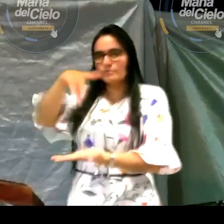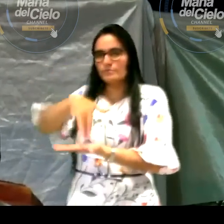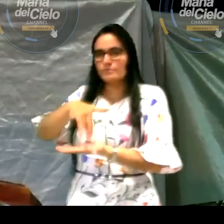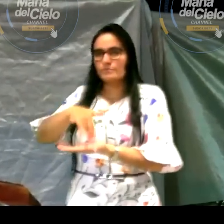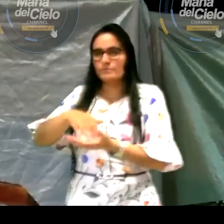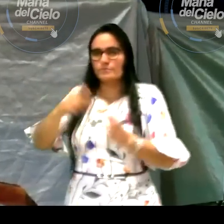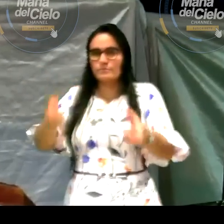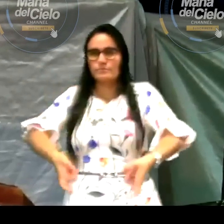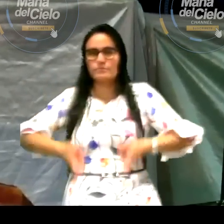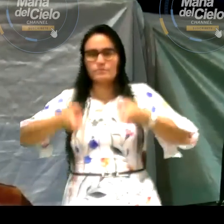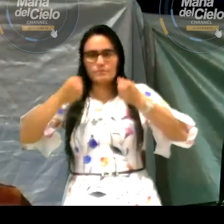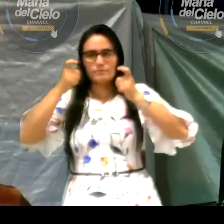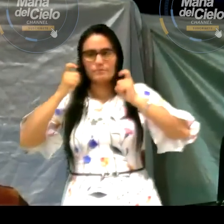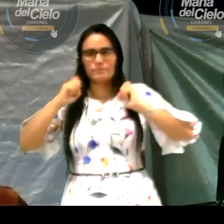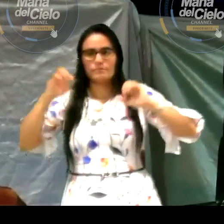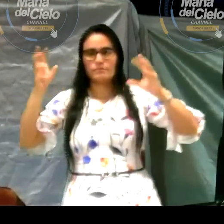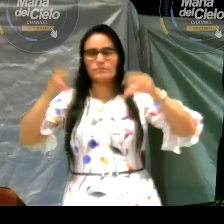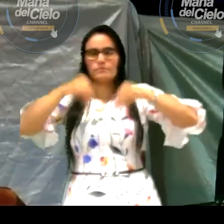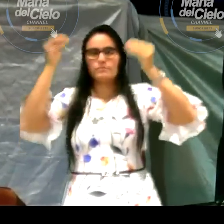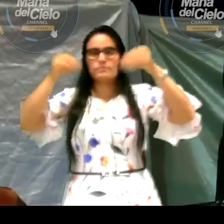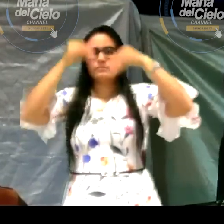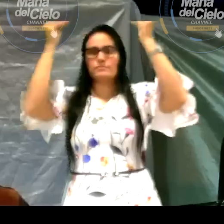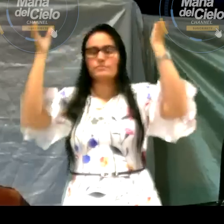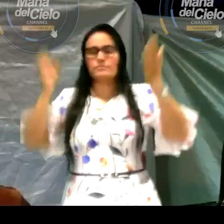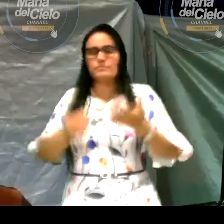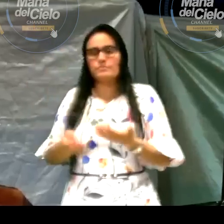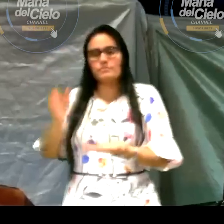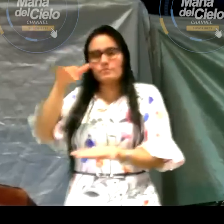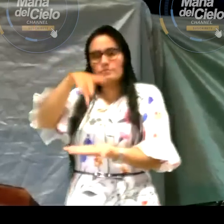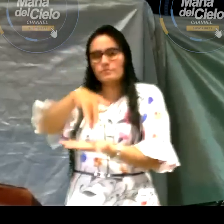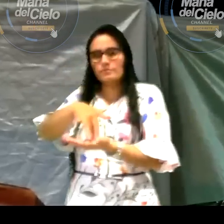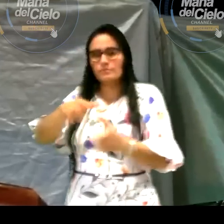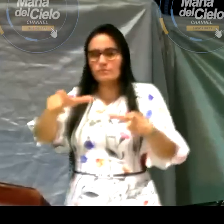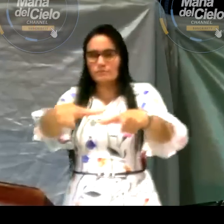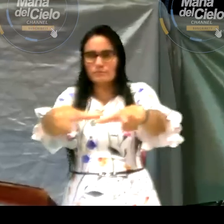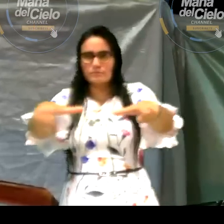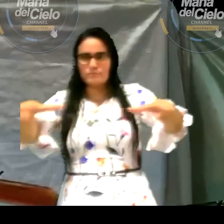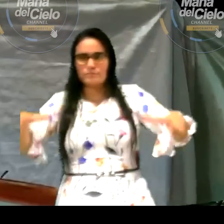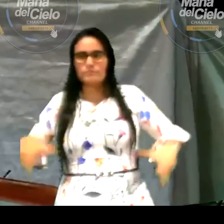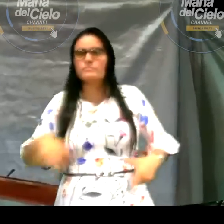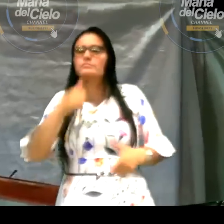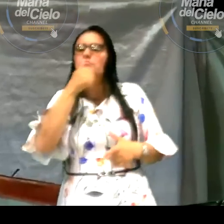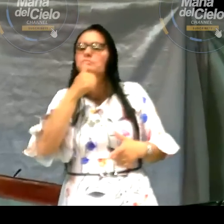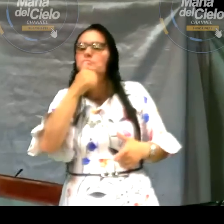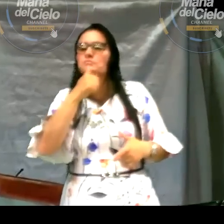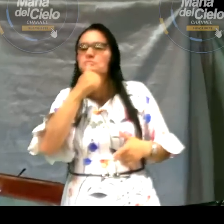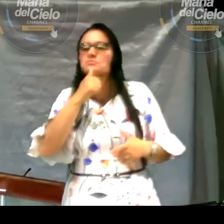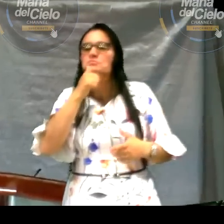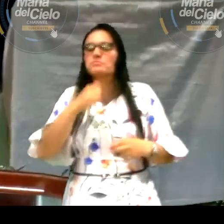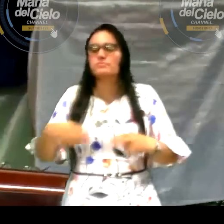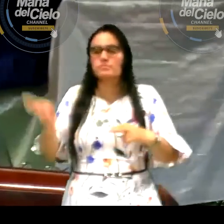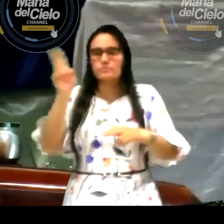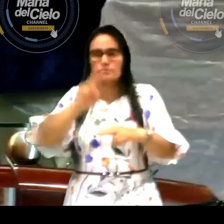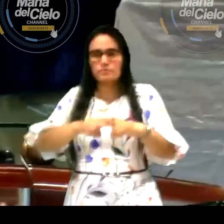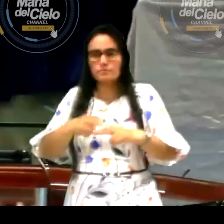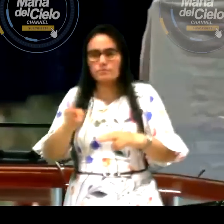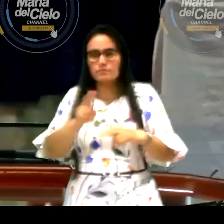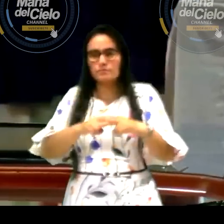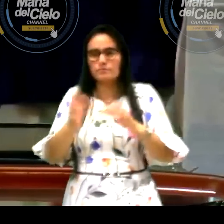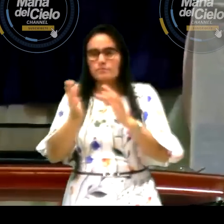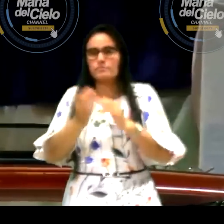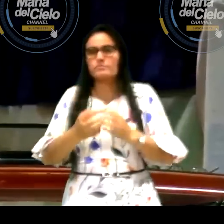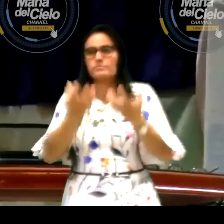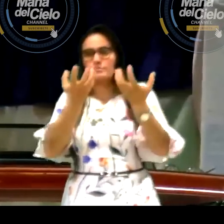Señor. El estanque seguía igual, mismo escenario. Pero Jesús se acerca al hombre y le dice: ¿quieres ser